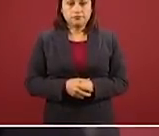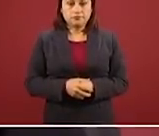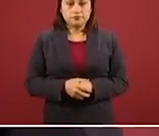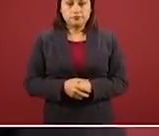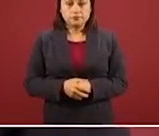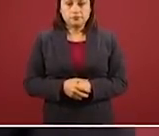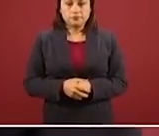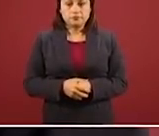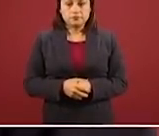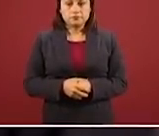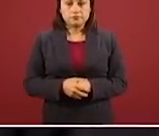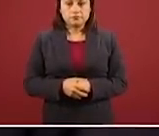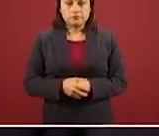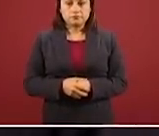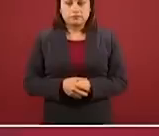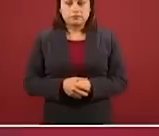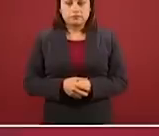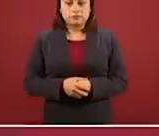se debe de usar